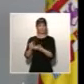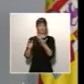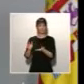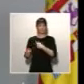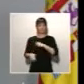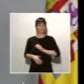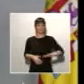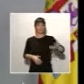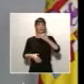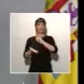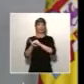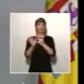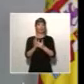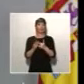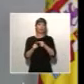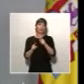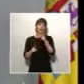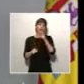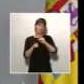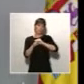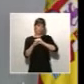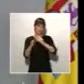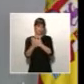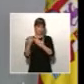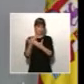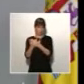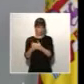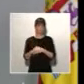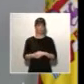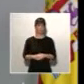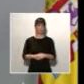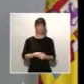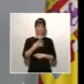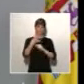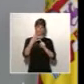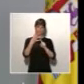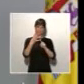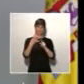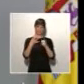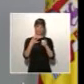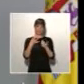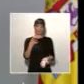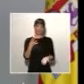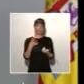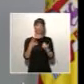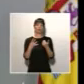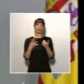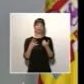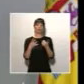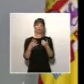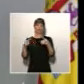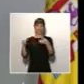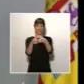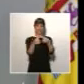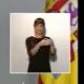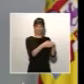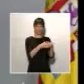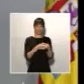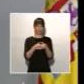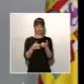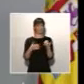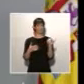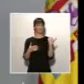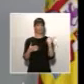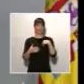hidroalcohólica. Y en cuarto lugar, estamos incrementando las funcionalidades de los equipos que tenemos ya instalados en nuestros